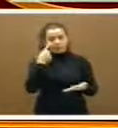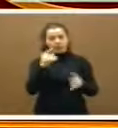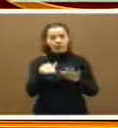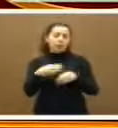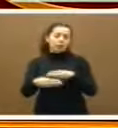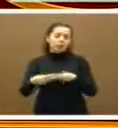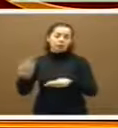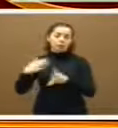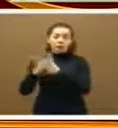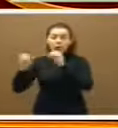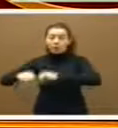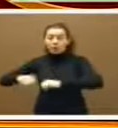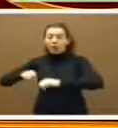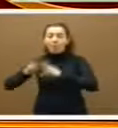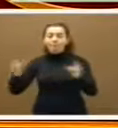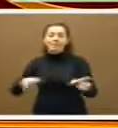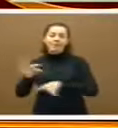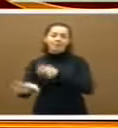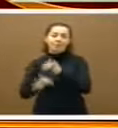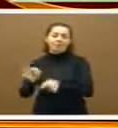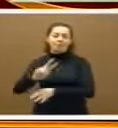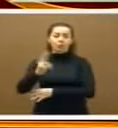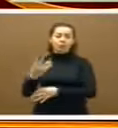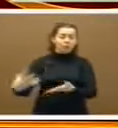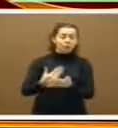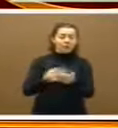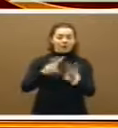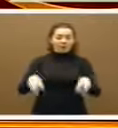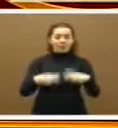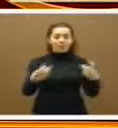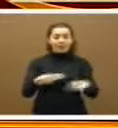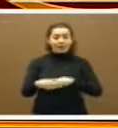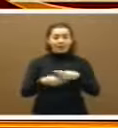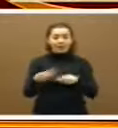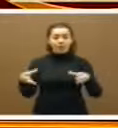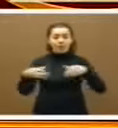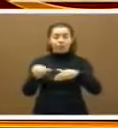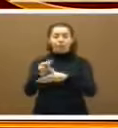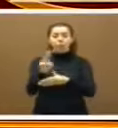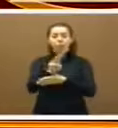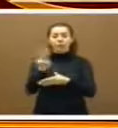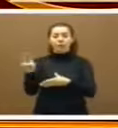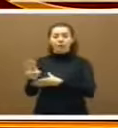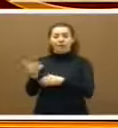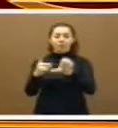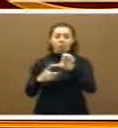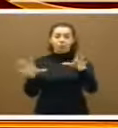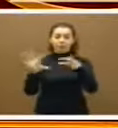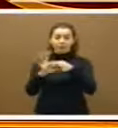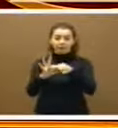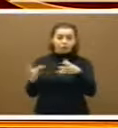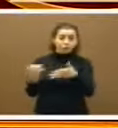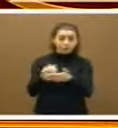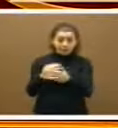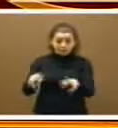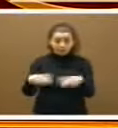de la Asamblea. En segundo lugar, se aprueban todas las enmiendas presentadas por el Grupo Parlamentario Popular Extremadura Unida, que se